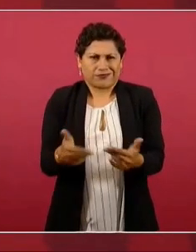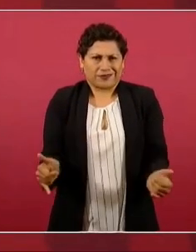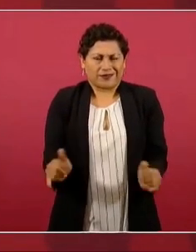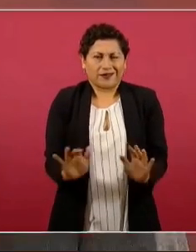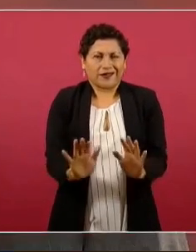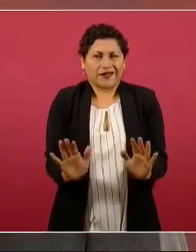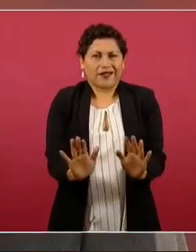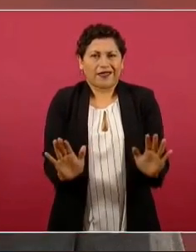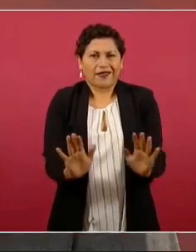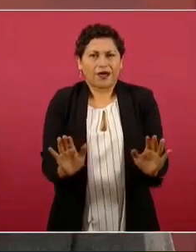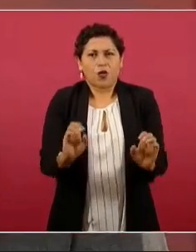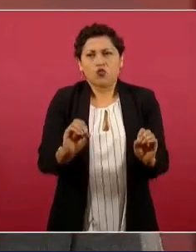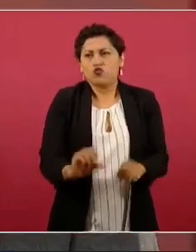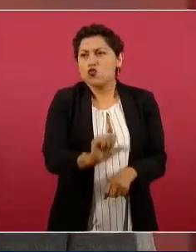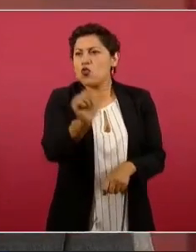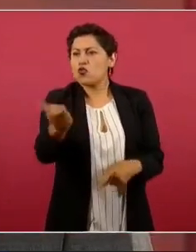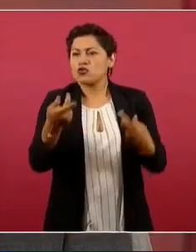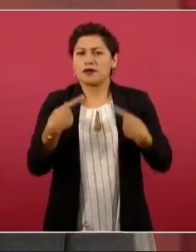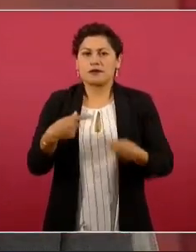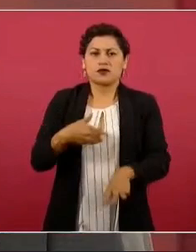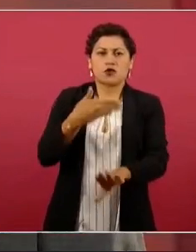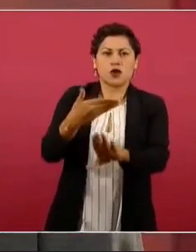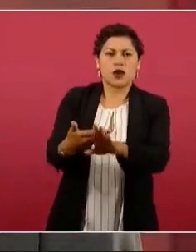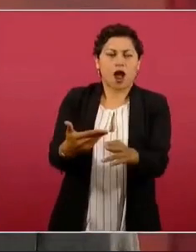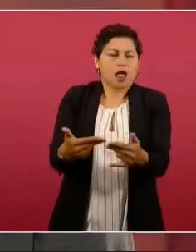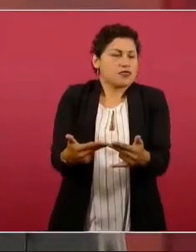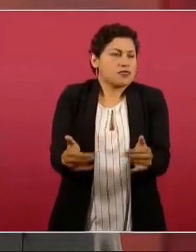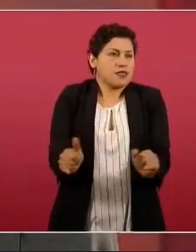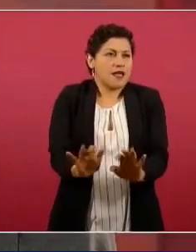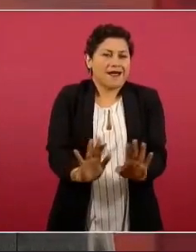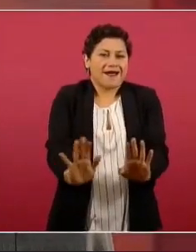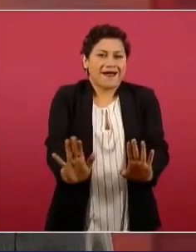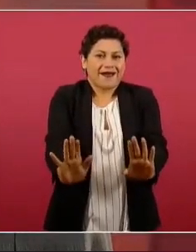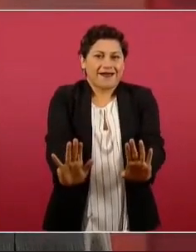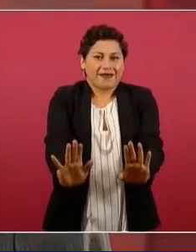ni contra nadie, pero este es un asunto